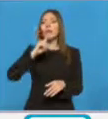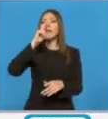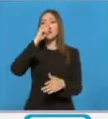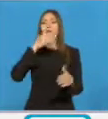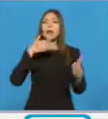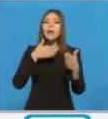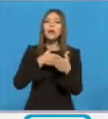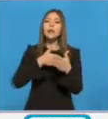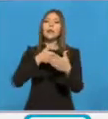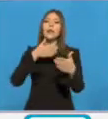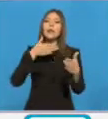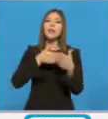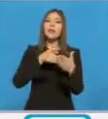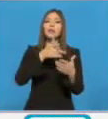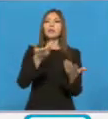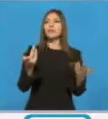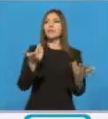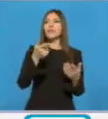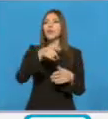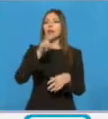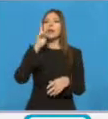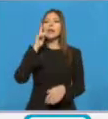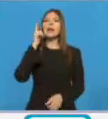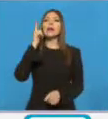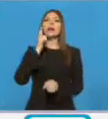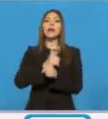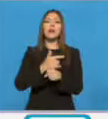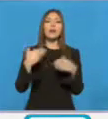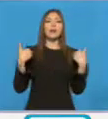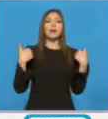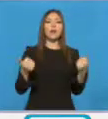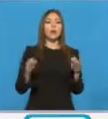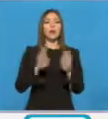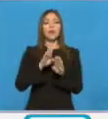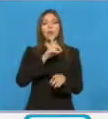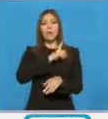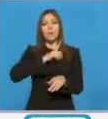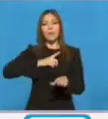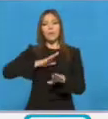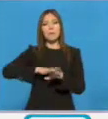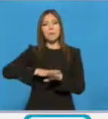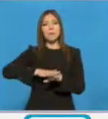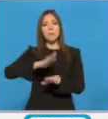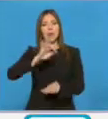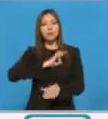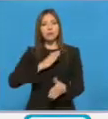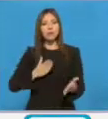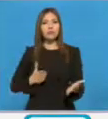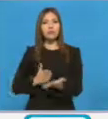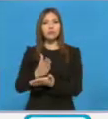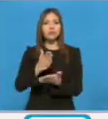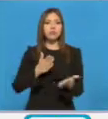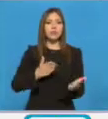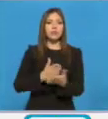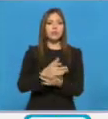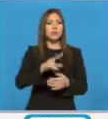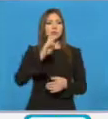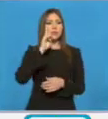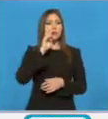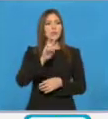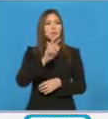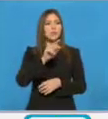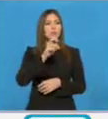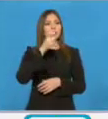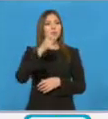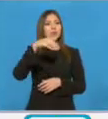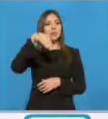cuenta que tiene que ir un poquito más allá de las cosas. Oye, parece una W la primera letra, ¿no? Parece una Con W M. porque además Como está al revés. uniendo la